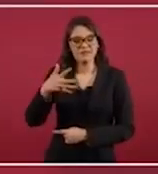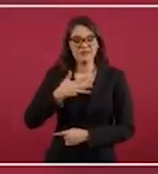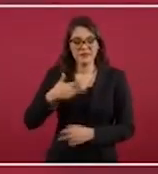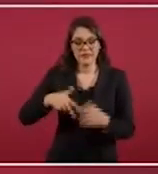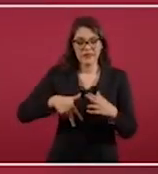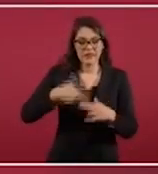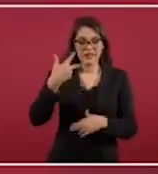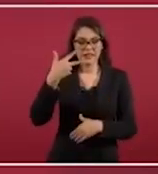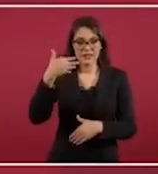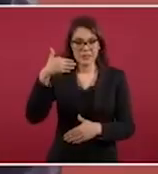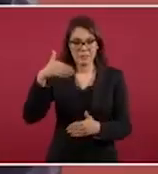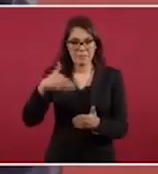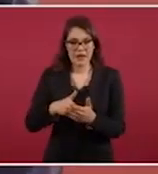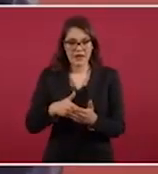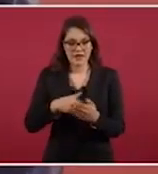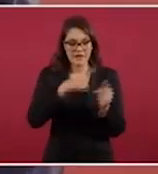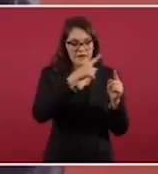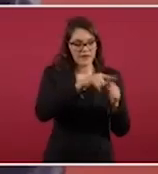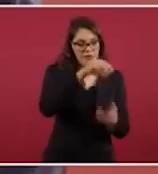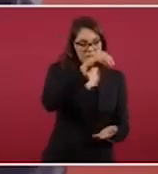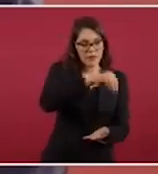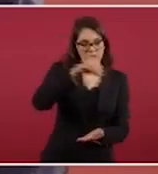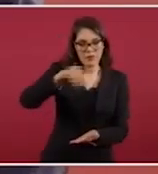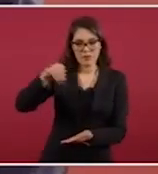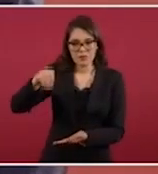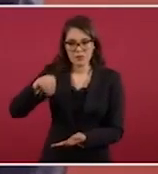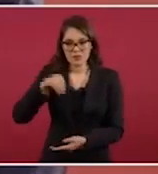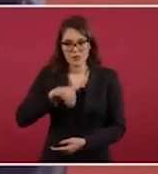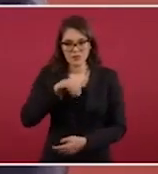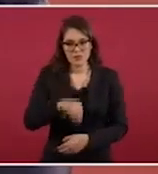13,000 sucursales,